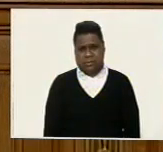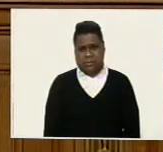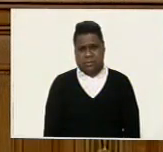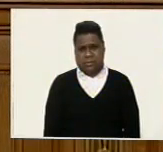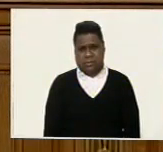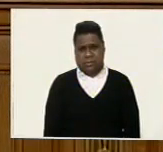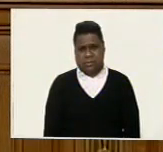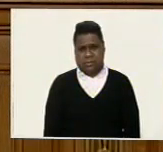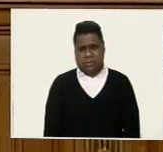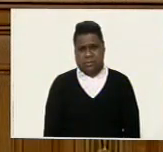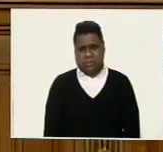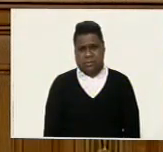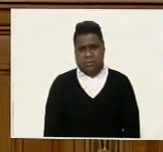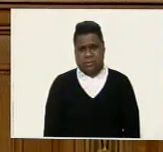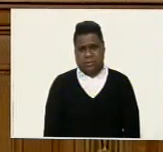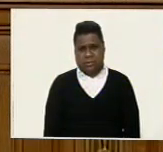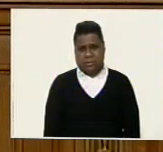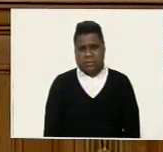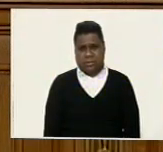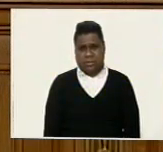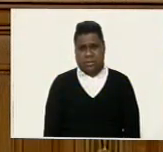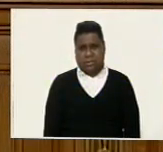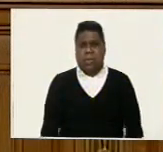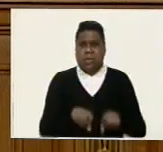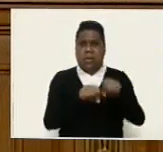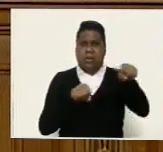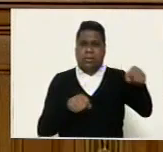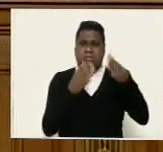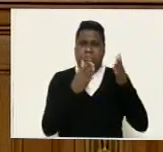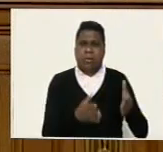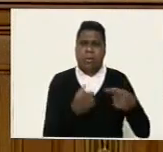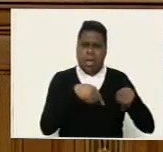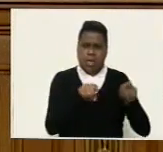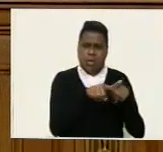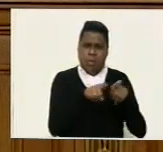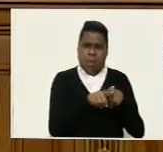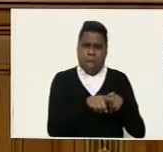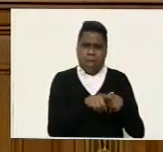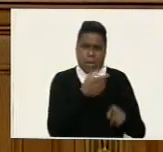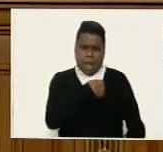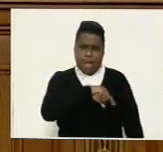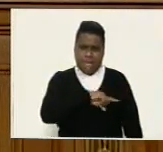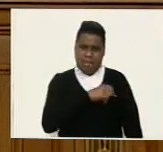que los gochos son tan brutos que se parecen a los gallegos en Venezuela.